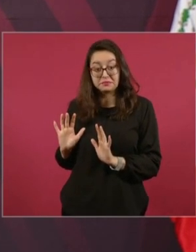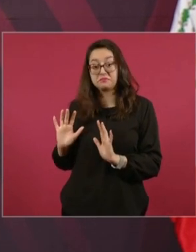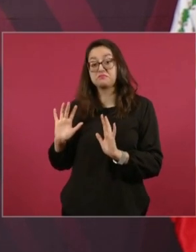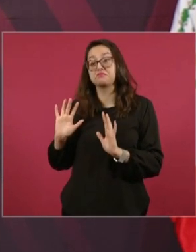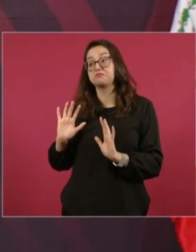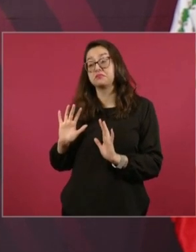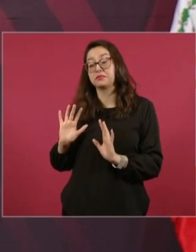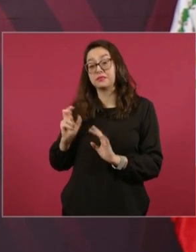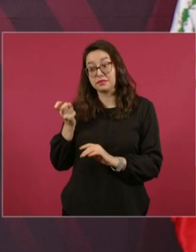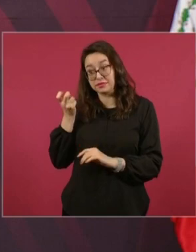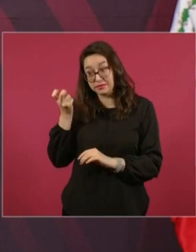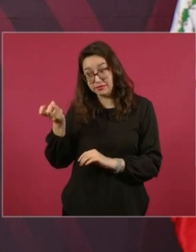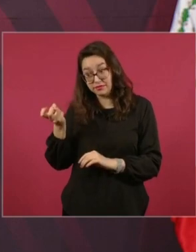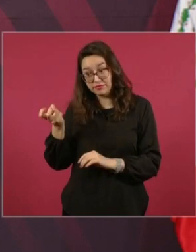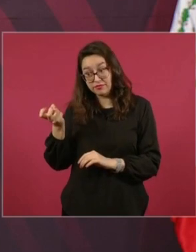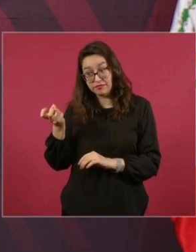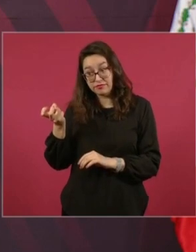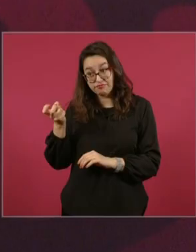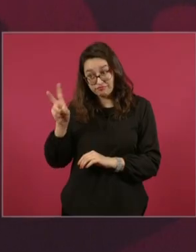es una